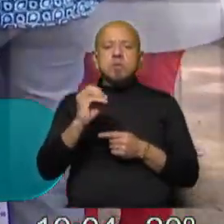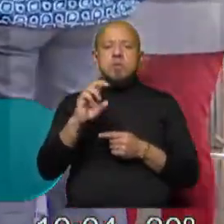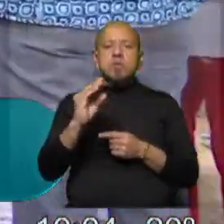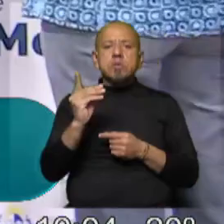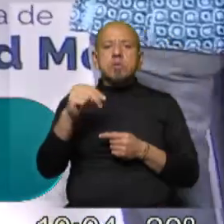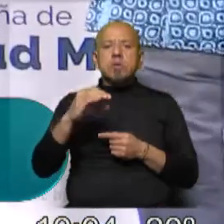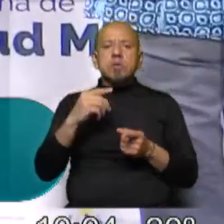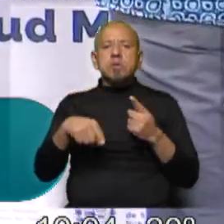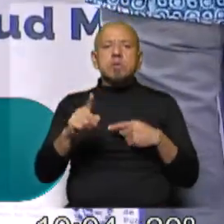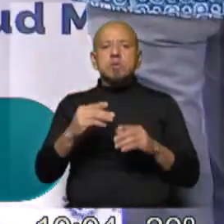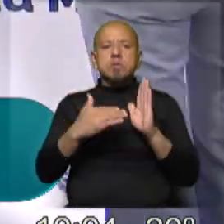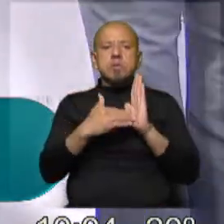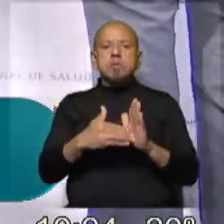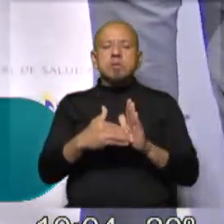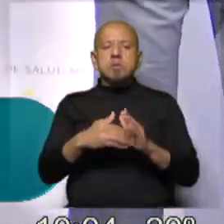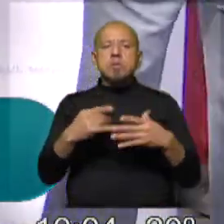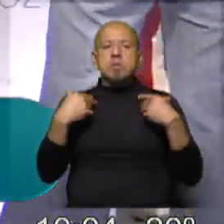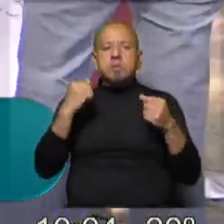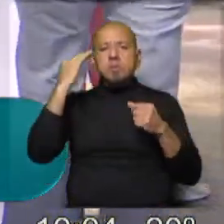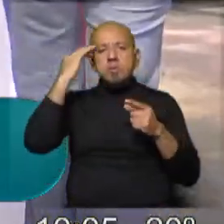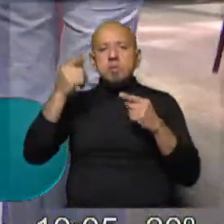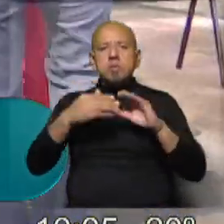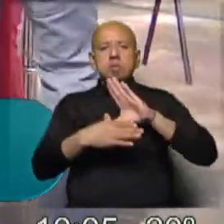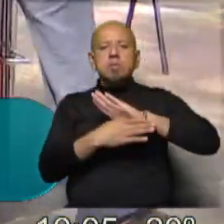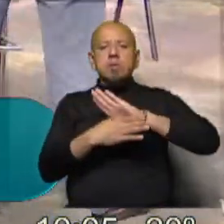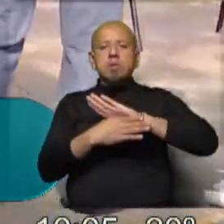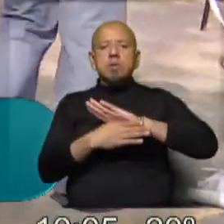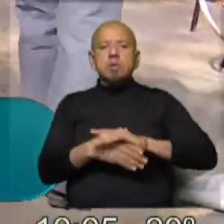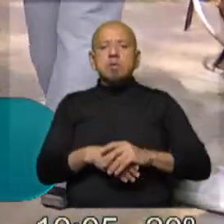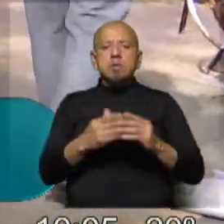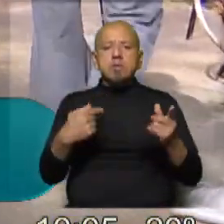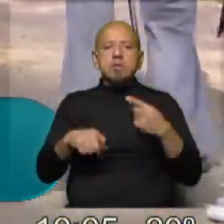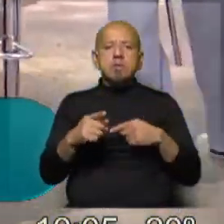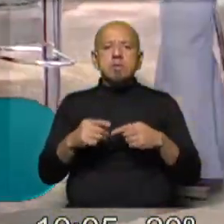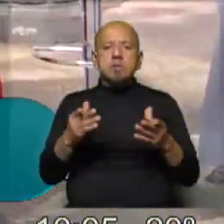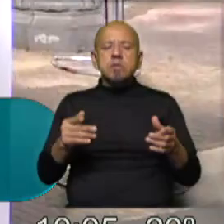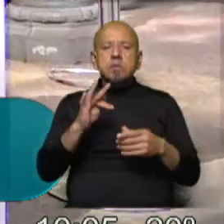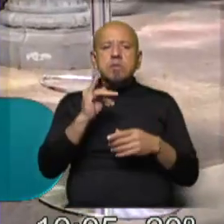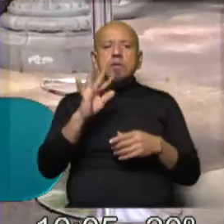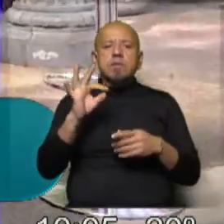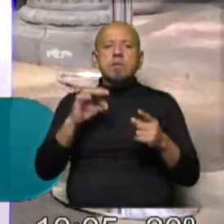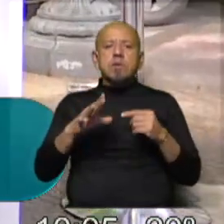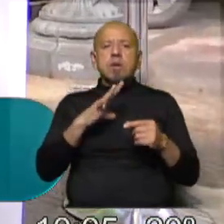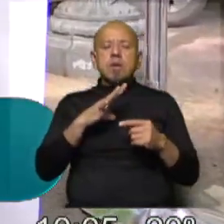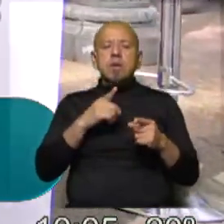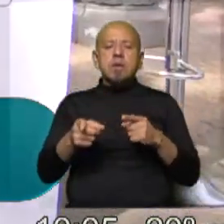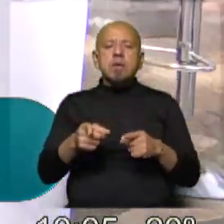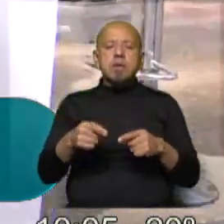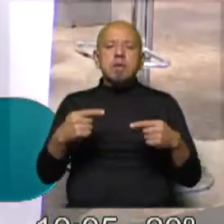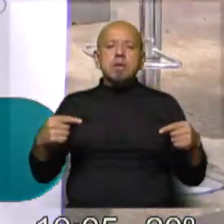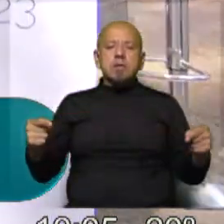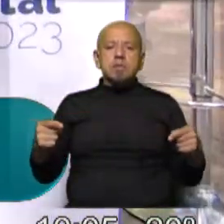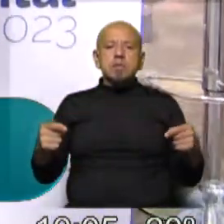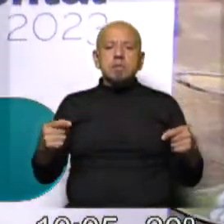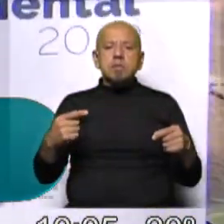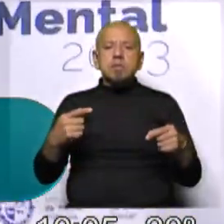en representación del área de salud mental del Mides. Arranco así como venimos. Fito Gali me consulta si va a haber algo que la gente pueda